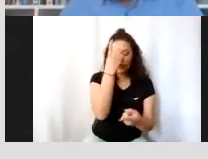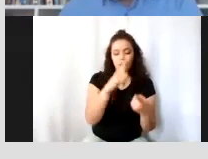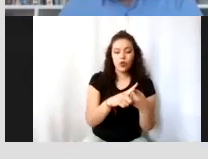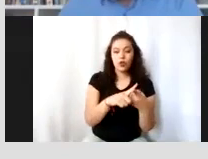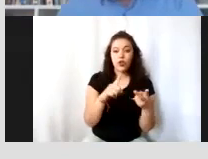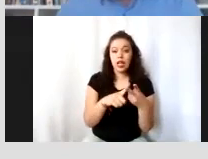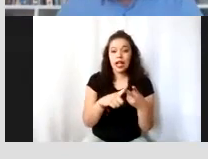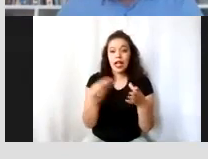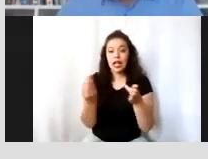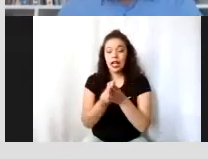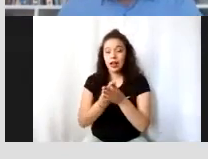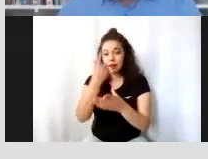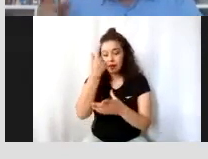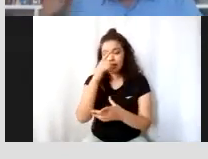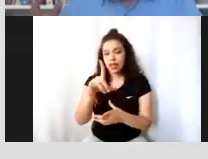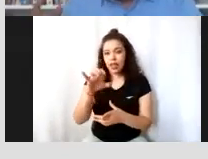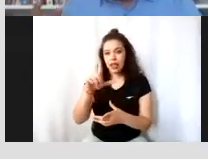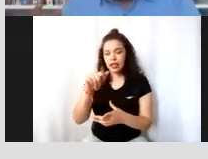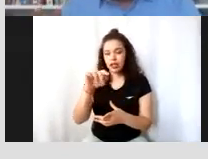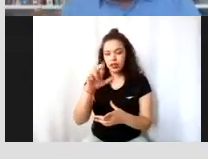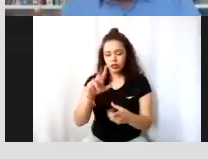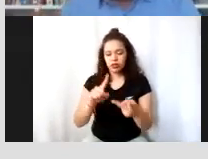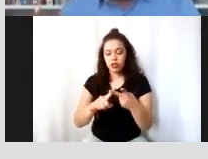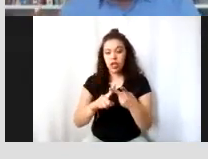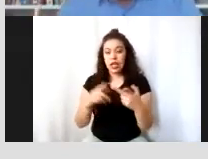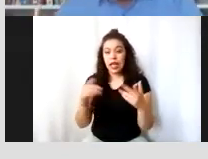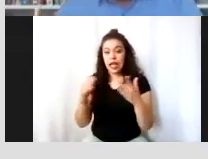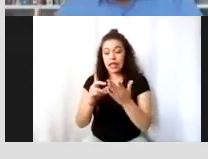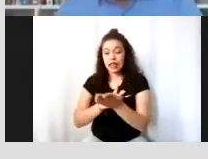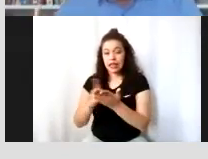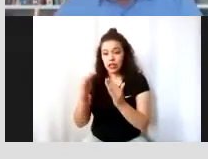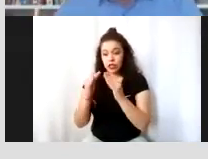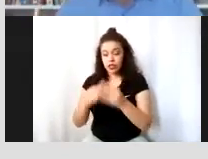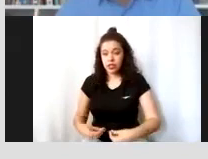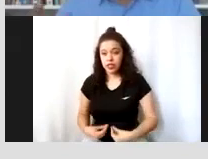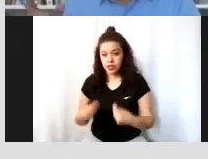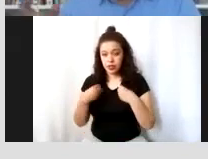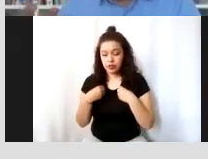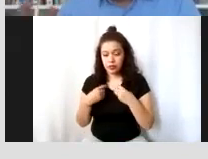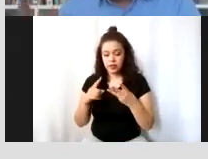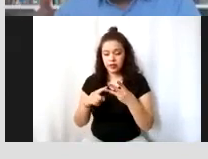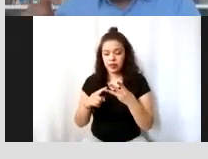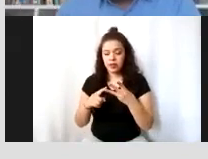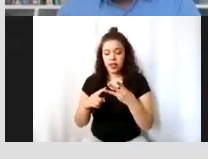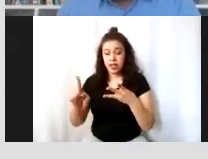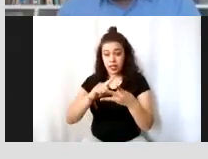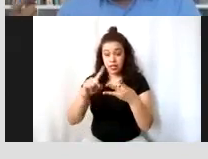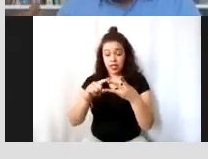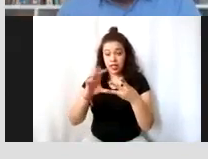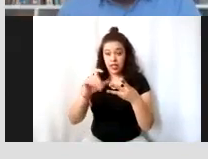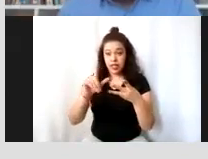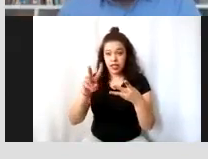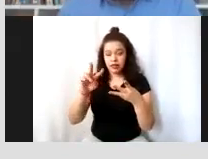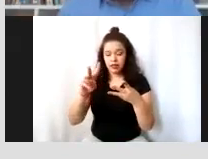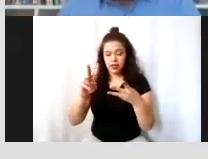lector. Tienen dónde vive la persona. Y de la clave del lector también pueden obtener